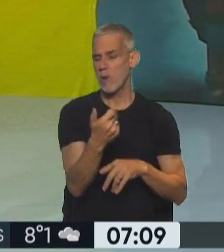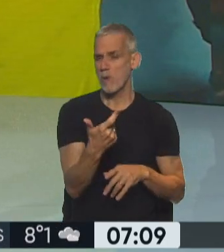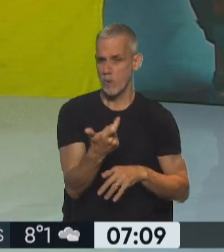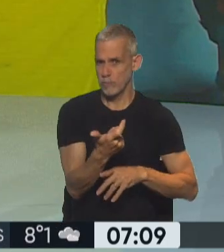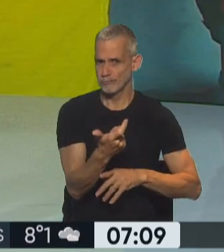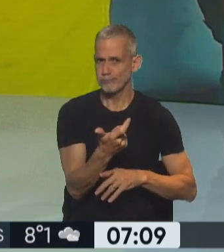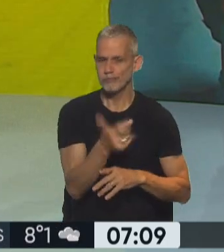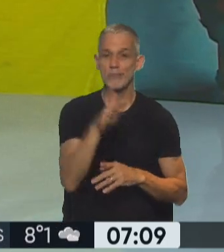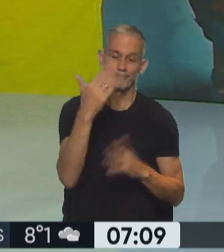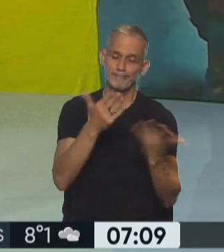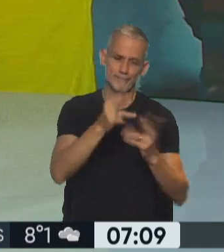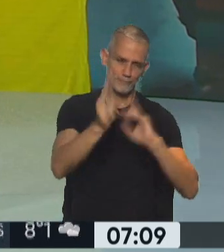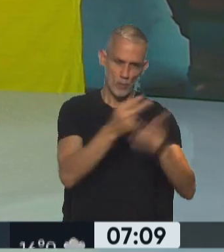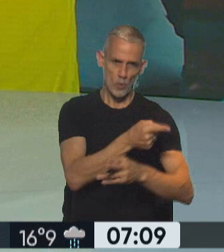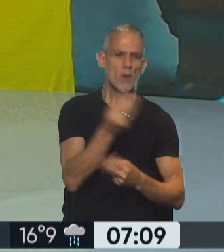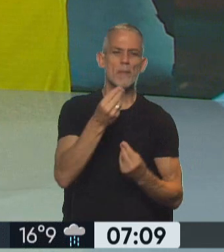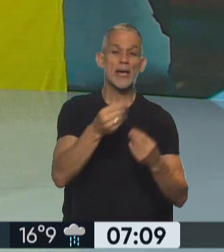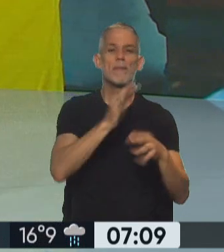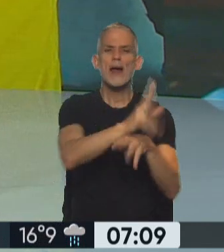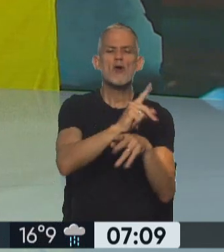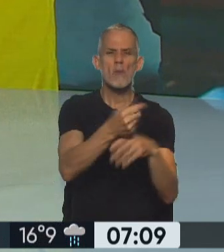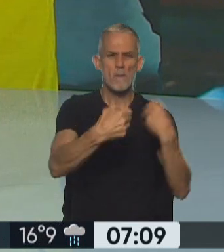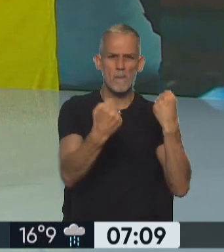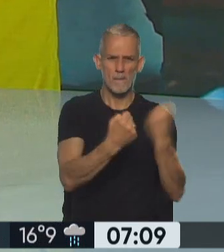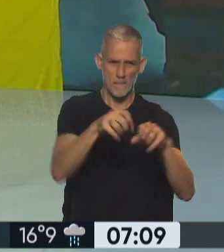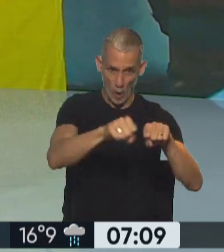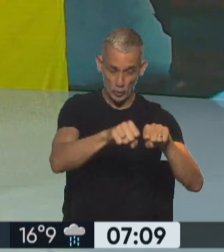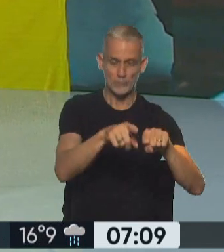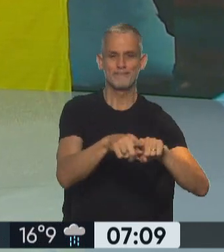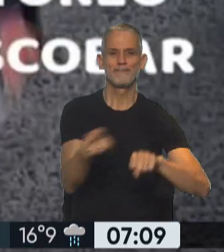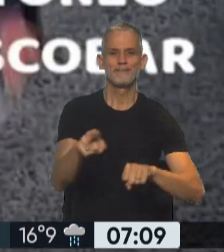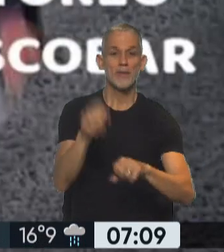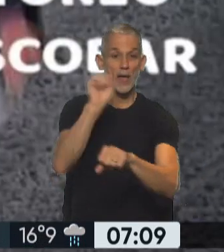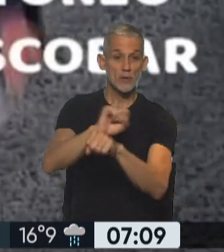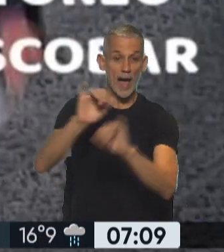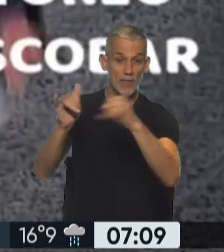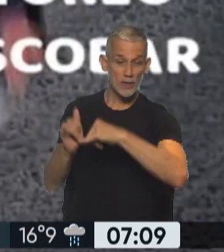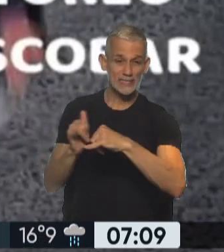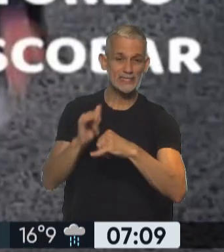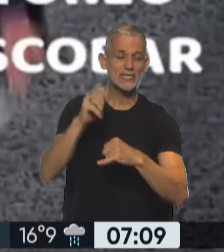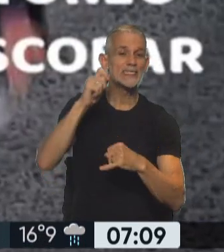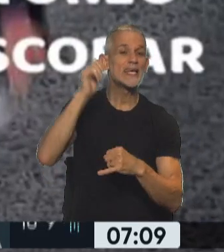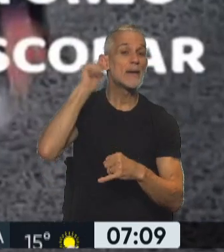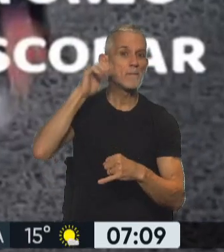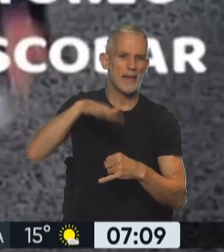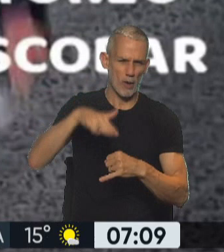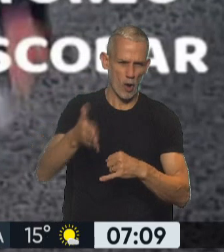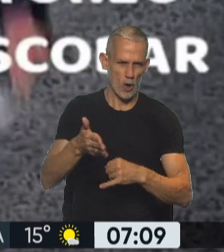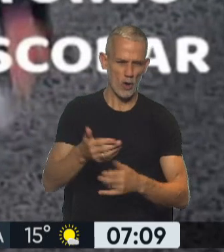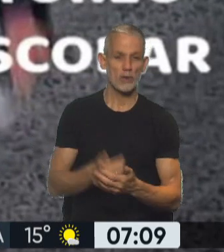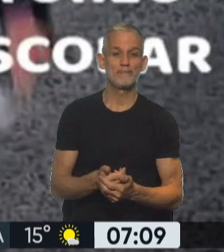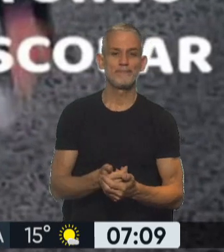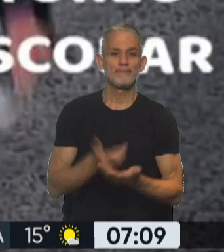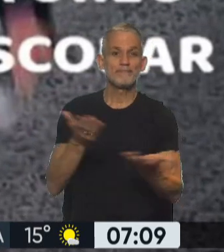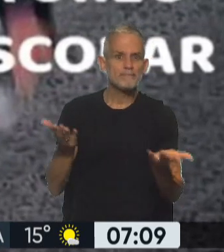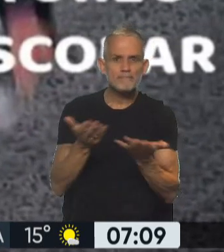y que luego le causaron la muerte para robarle su moto fue detenido en las últimas horas una adolescente menor de edad así es eh